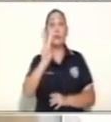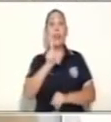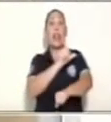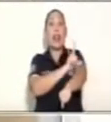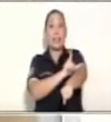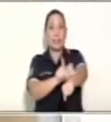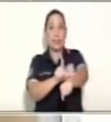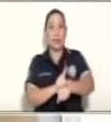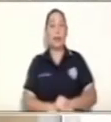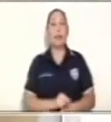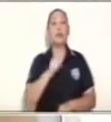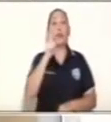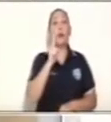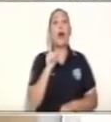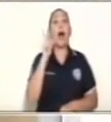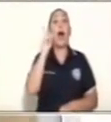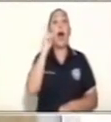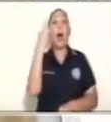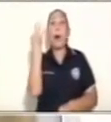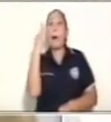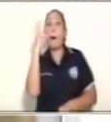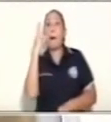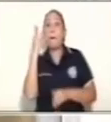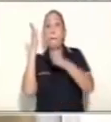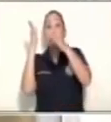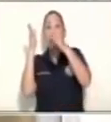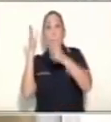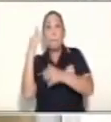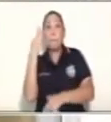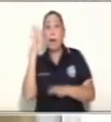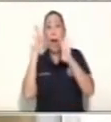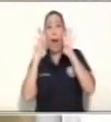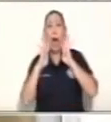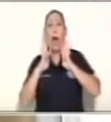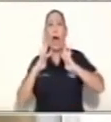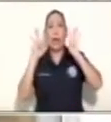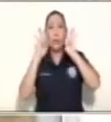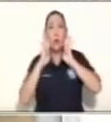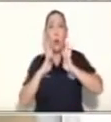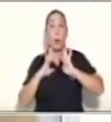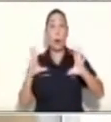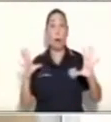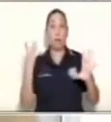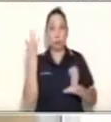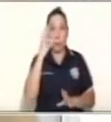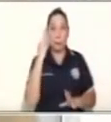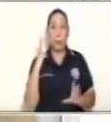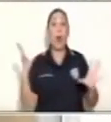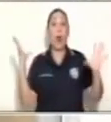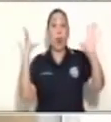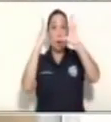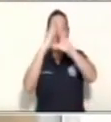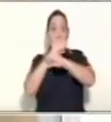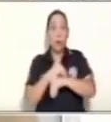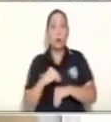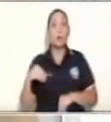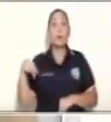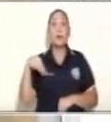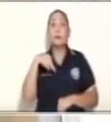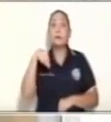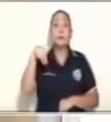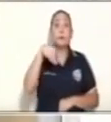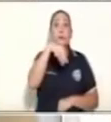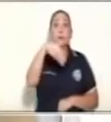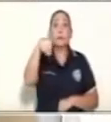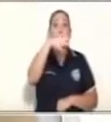tenemos a La Llorona, aquella mujer que por las noches anda divagando por las calles de todo el